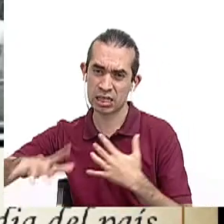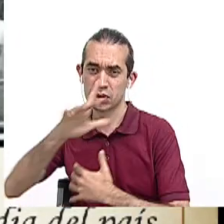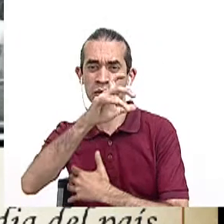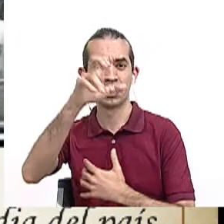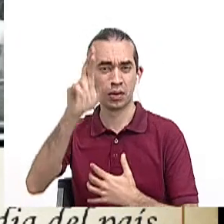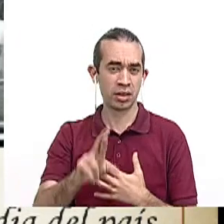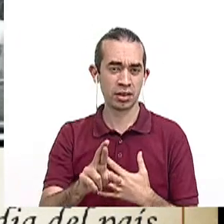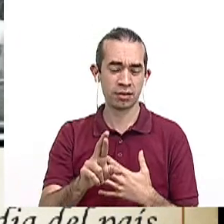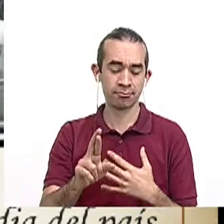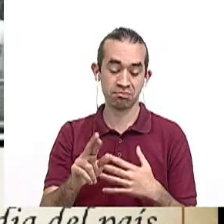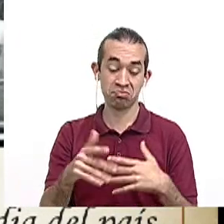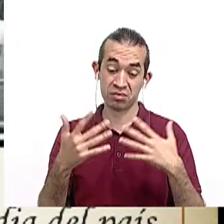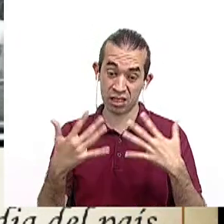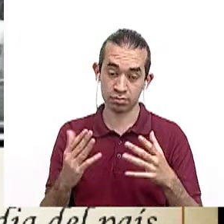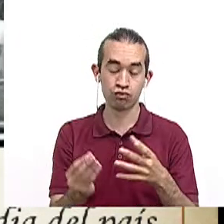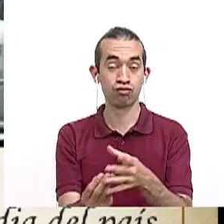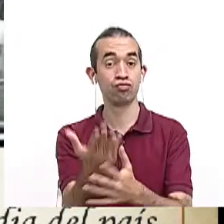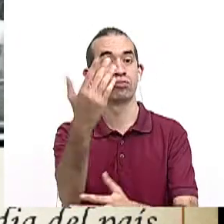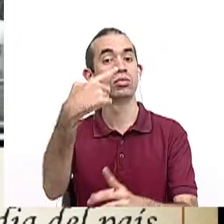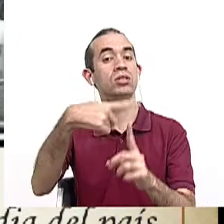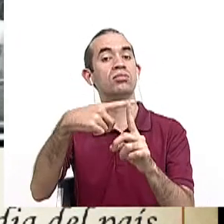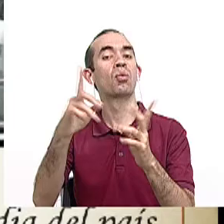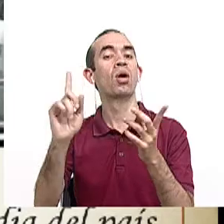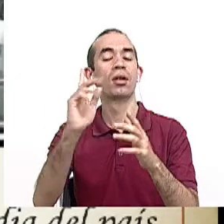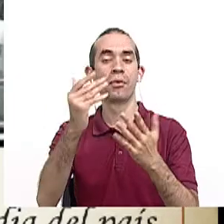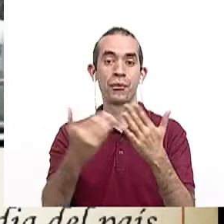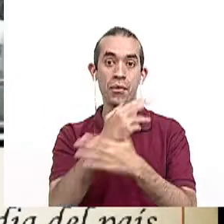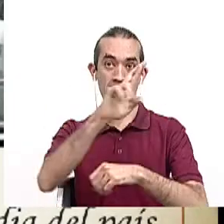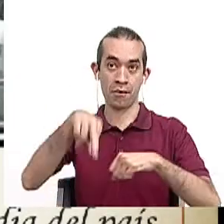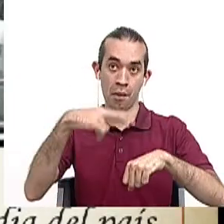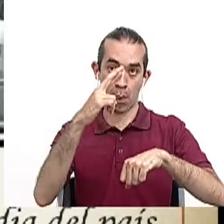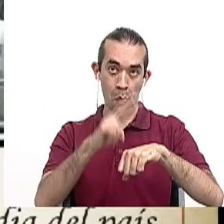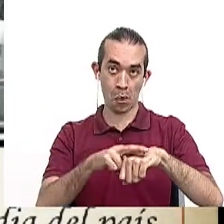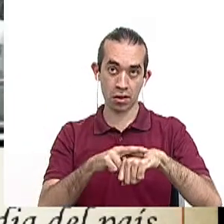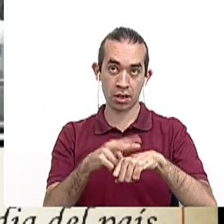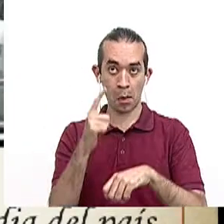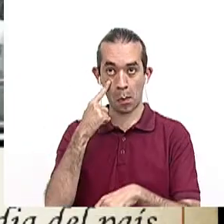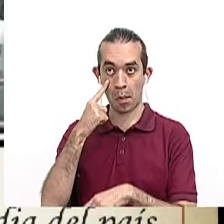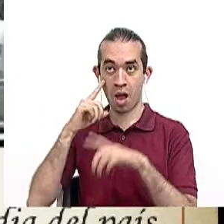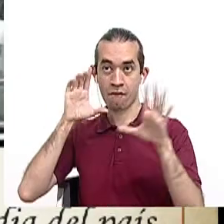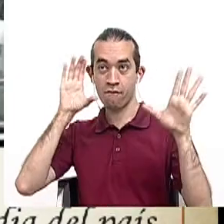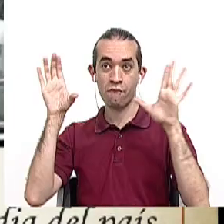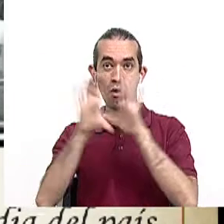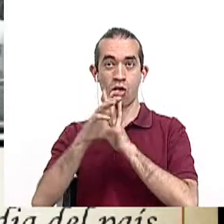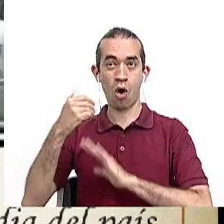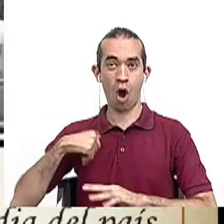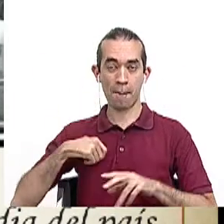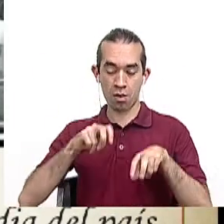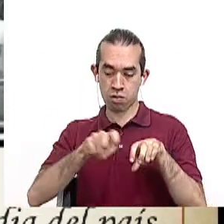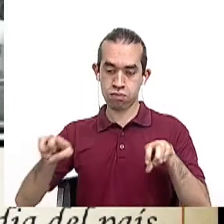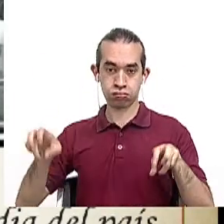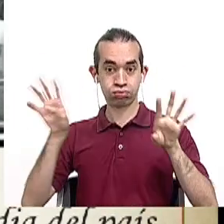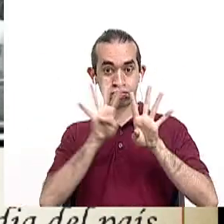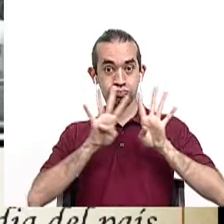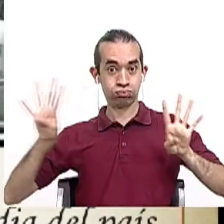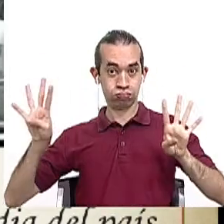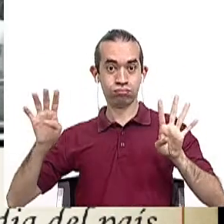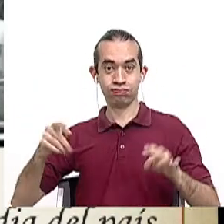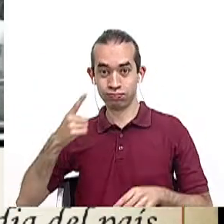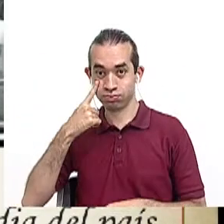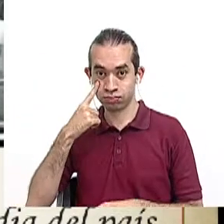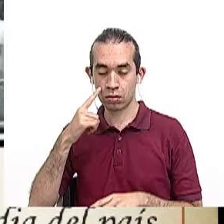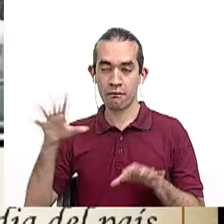nueva república. Por eso dice ahí que junto a varios intelectuales de la época se conformaría la